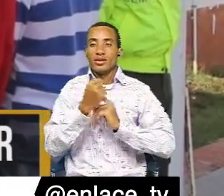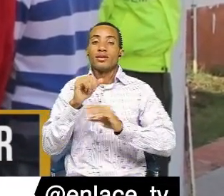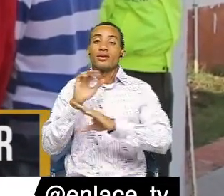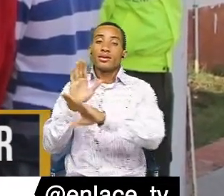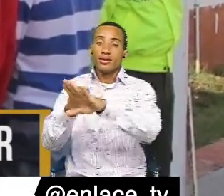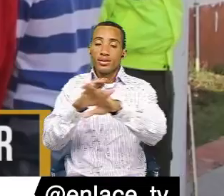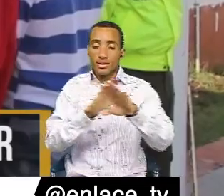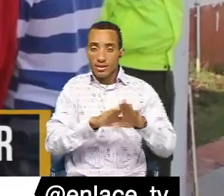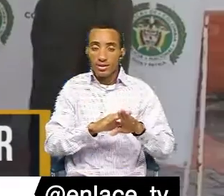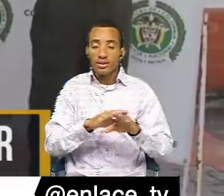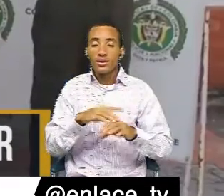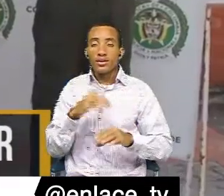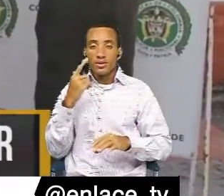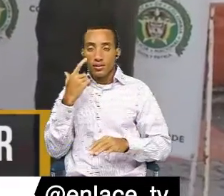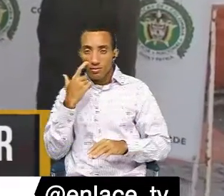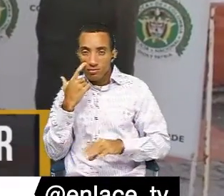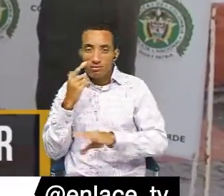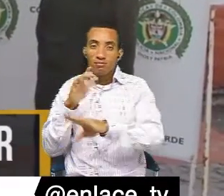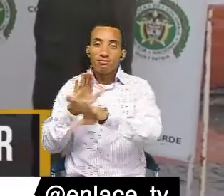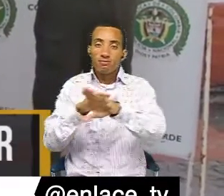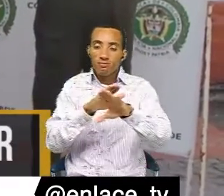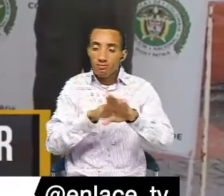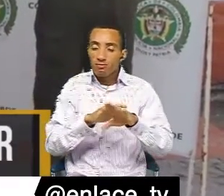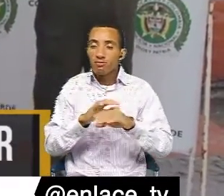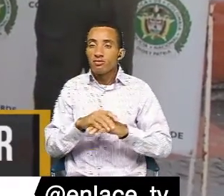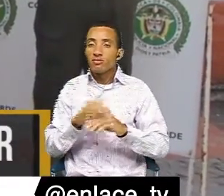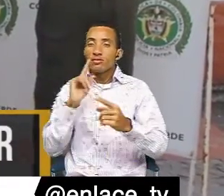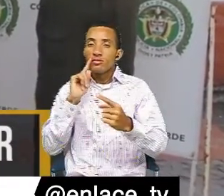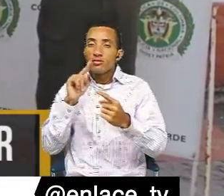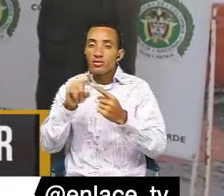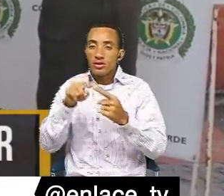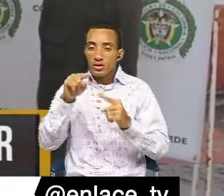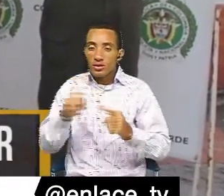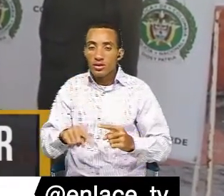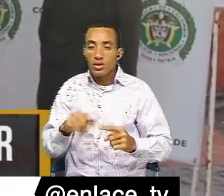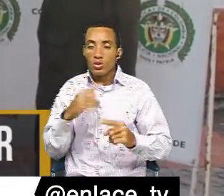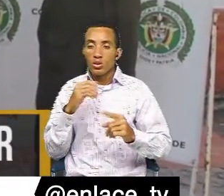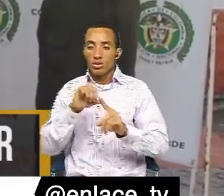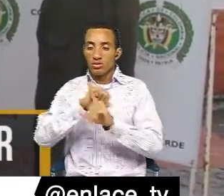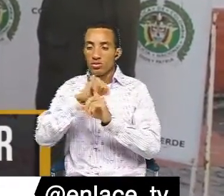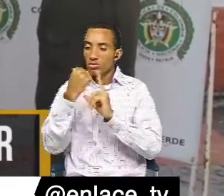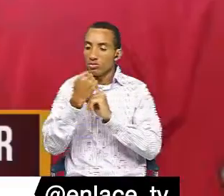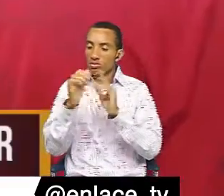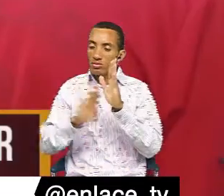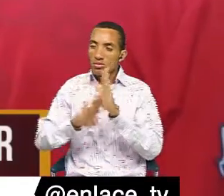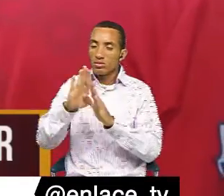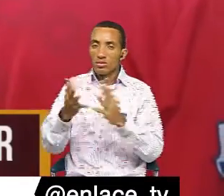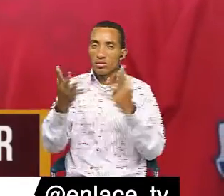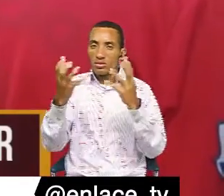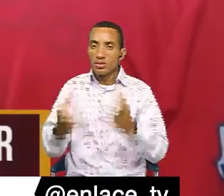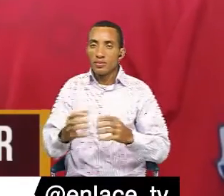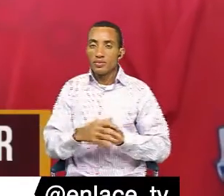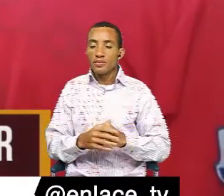atención de todos quienes tenemos un propósito establecido en la construcción de esta sociedad. Son denuncias de este mismo